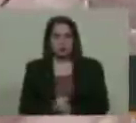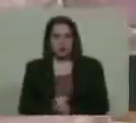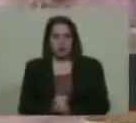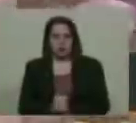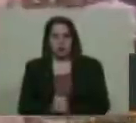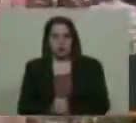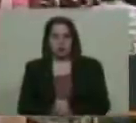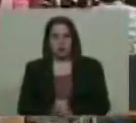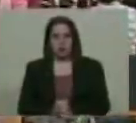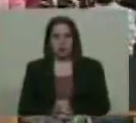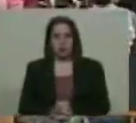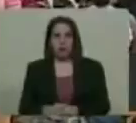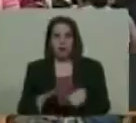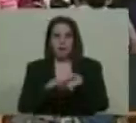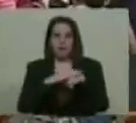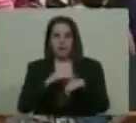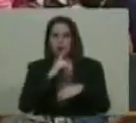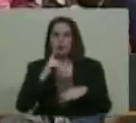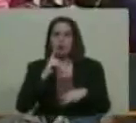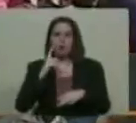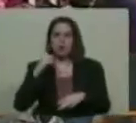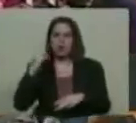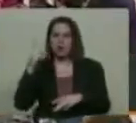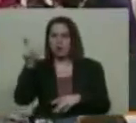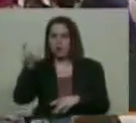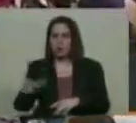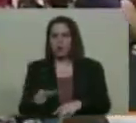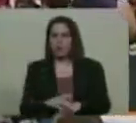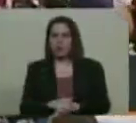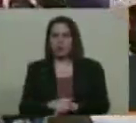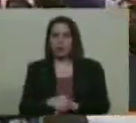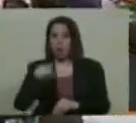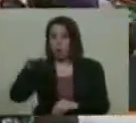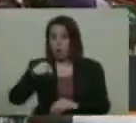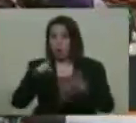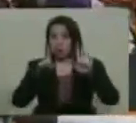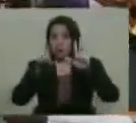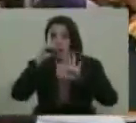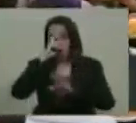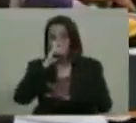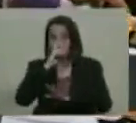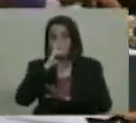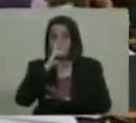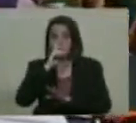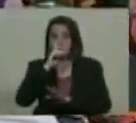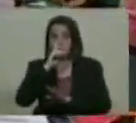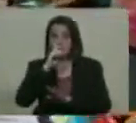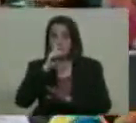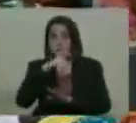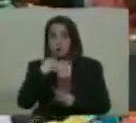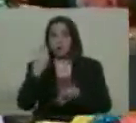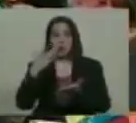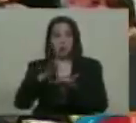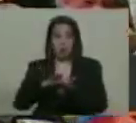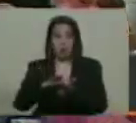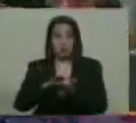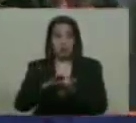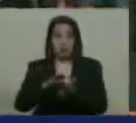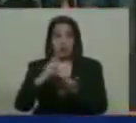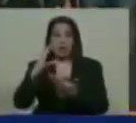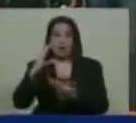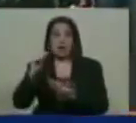De Carlos Escarrá, perdón. Hoy se cumplen 6 años de la partida física de Carlos